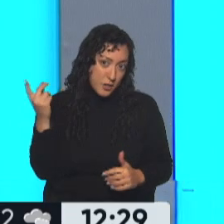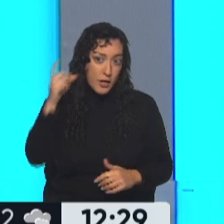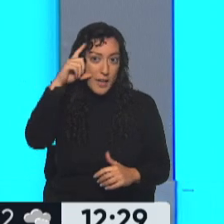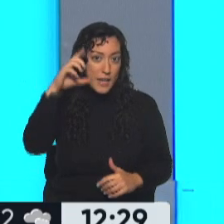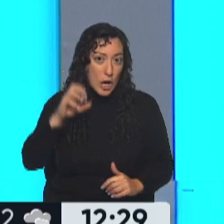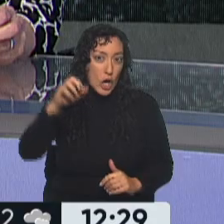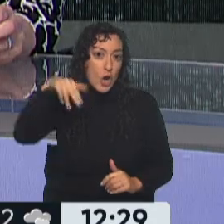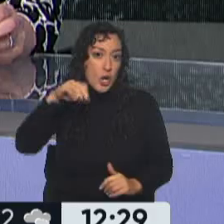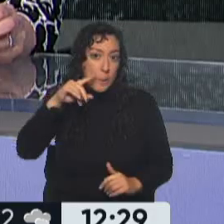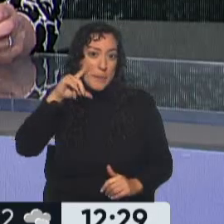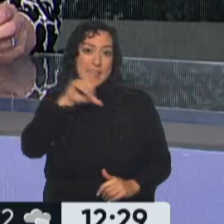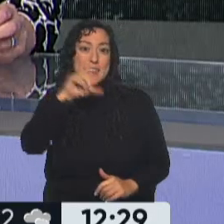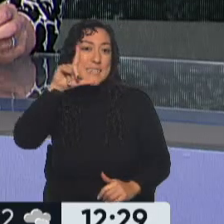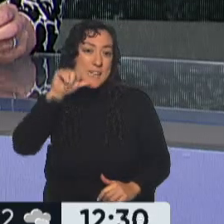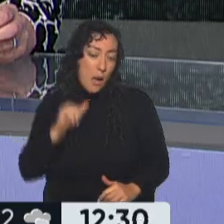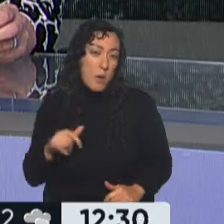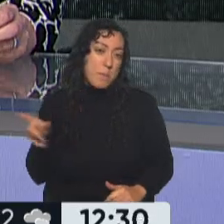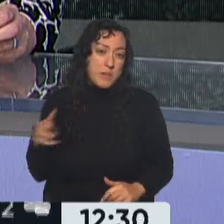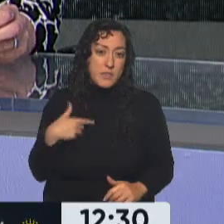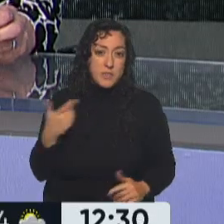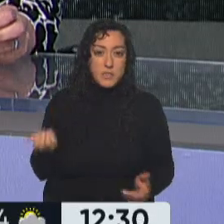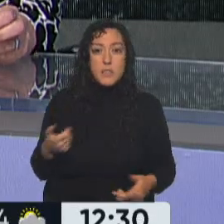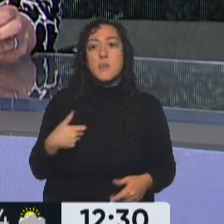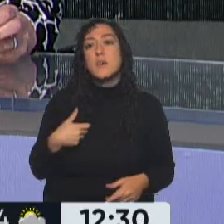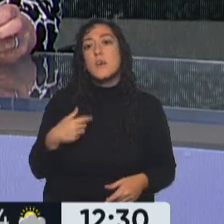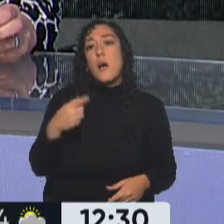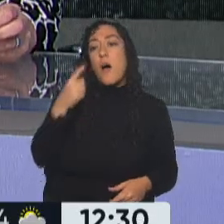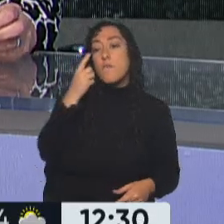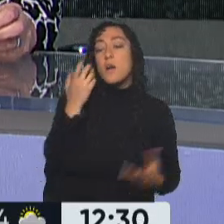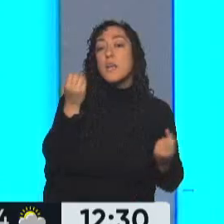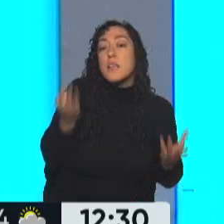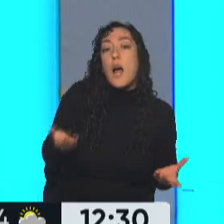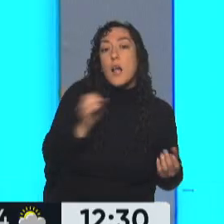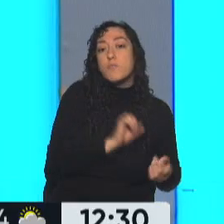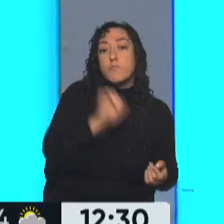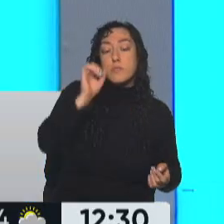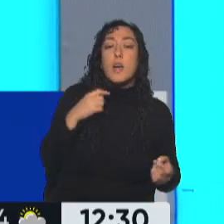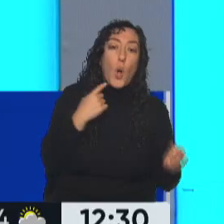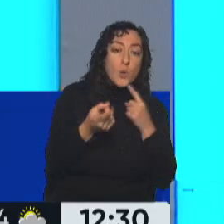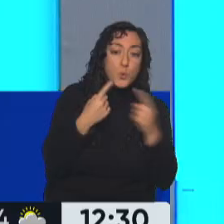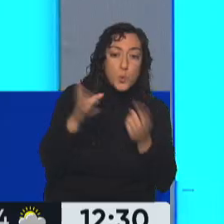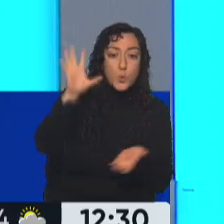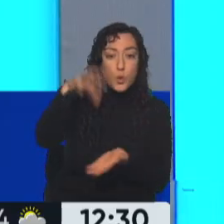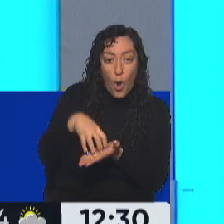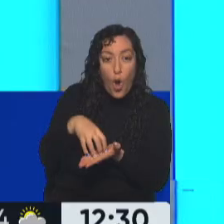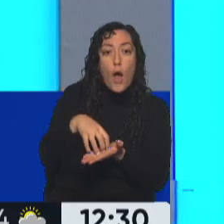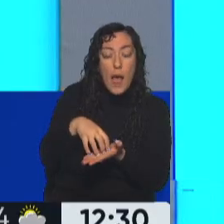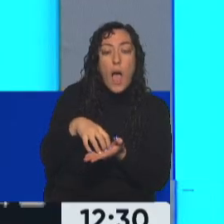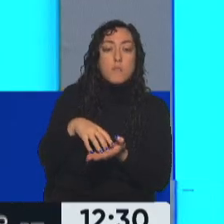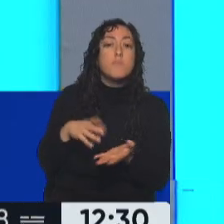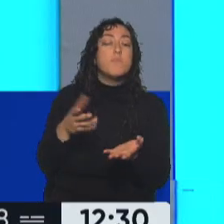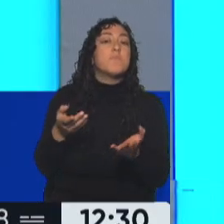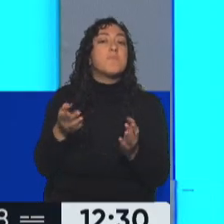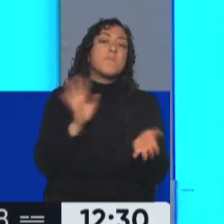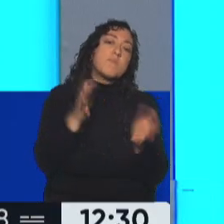días. Bueno, Buen día. tercera semana de junio con inflación cero. Es lo que nos dio en la consultora. En la consultora tenemos un índice